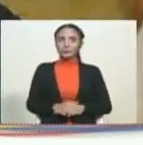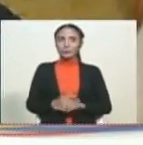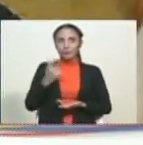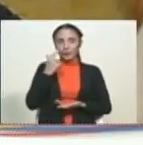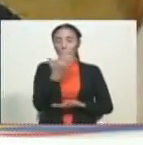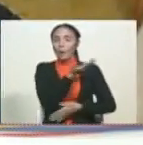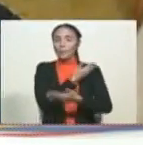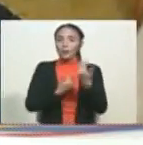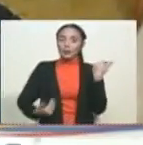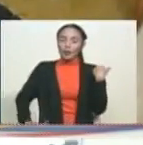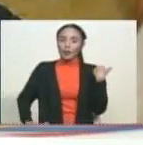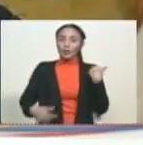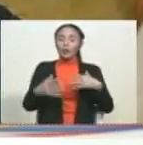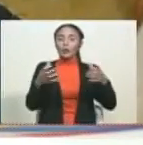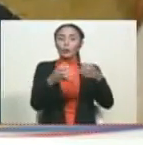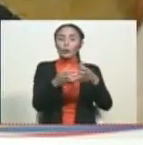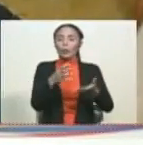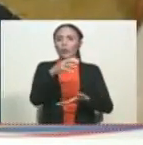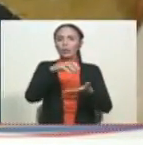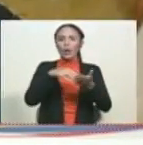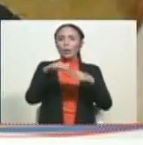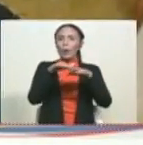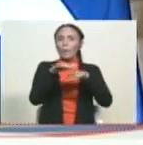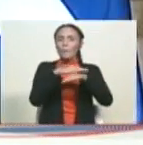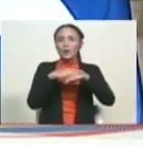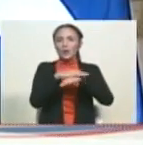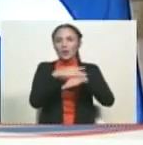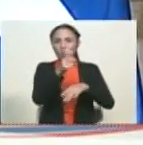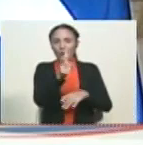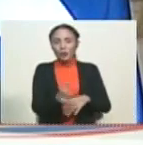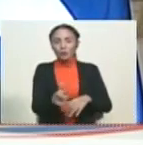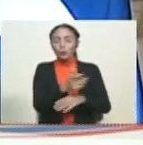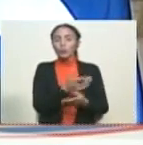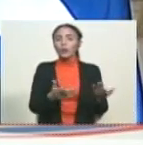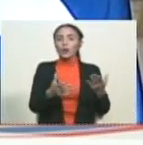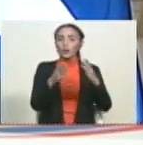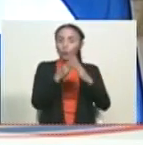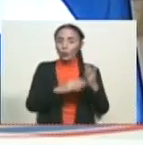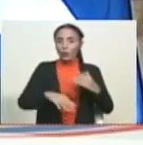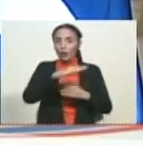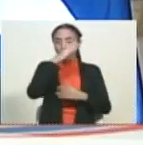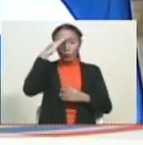presidente del Consejo de Estados y de Ministros de la República de Cuba,